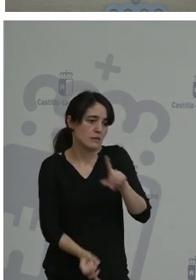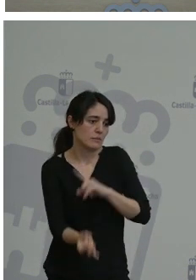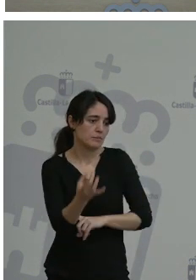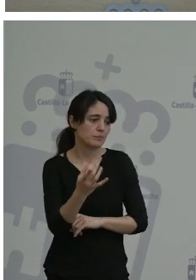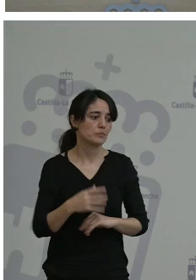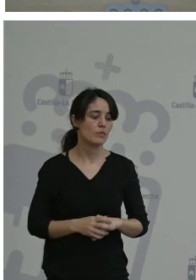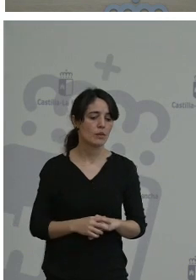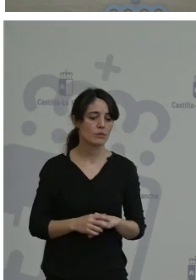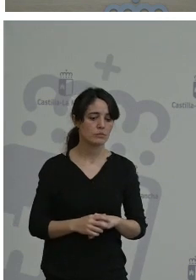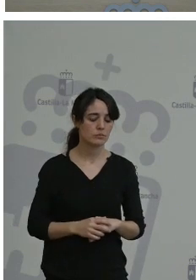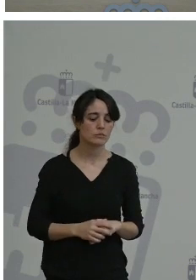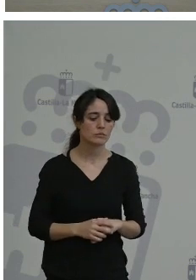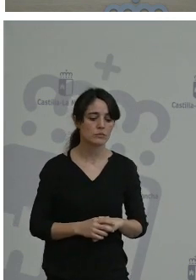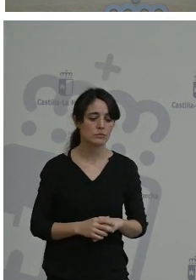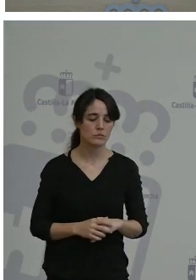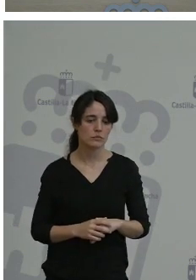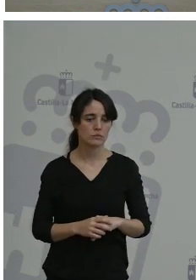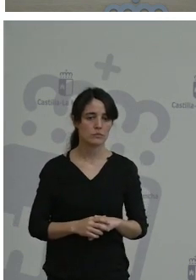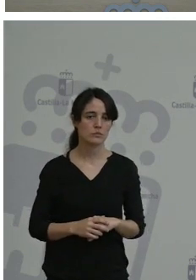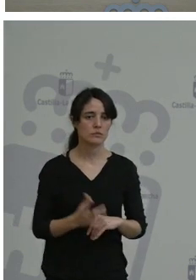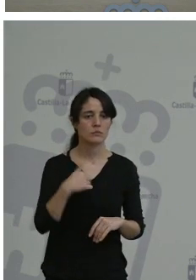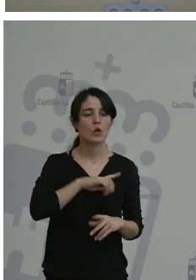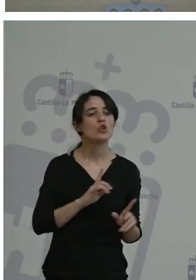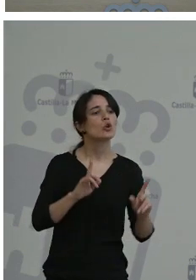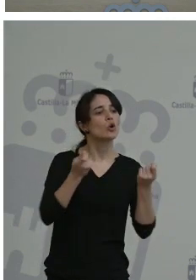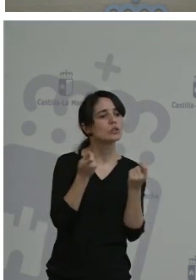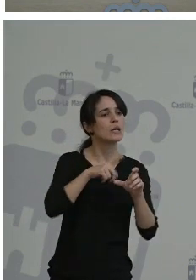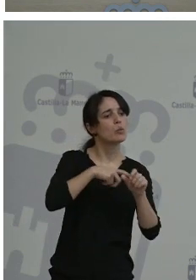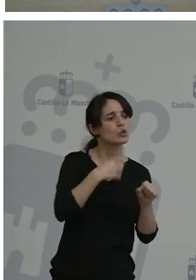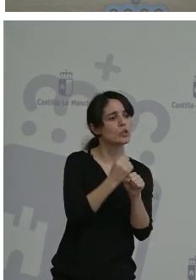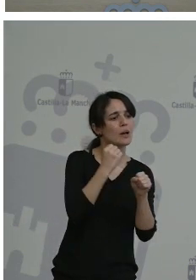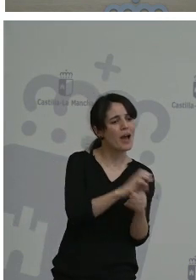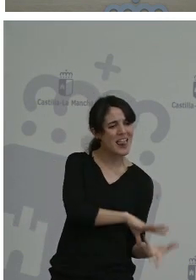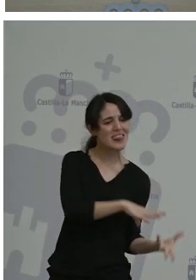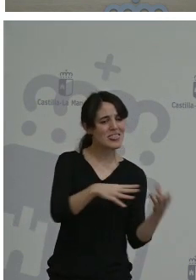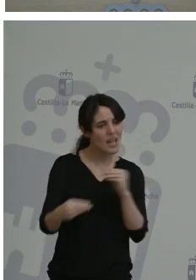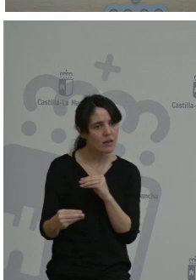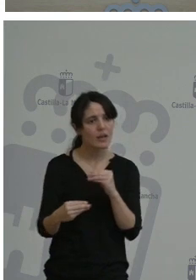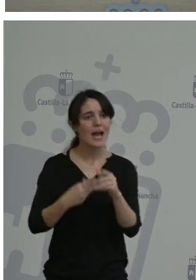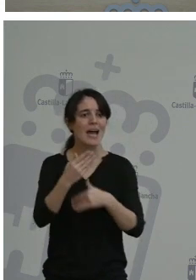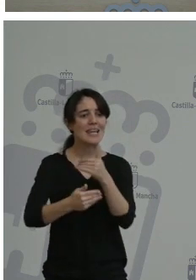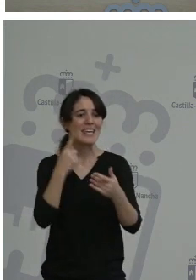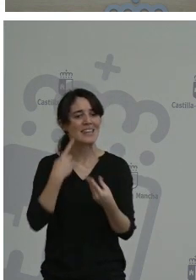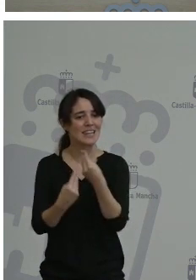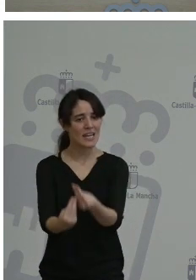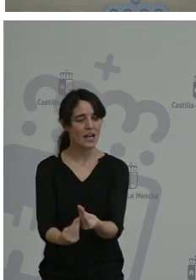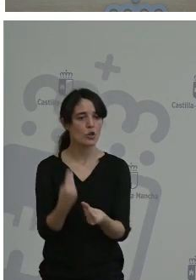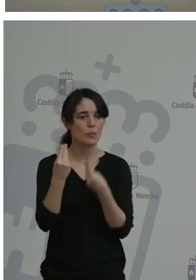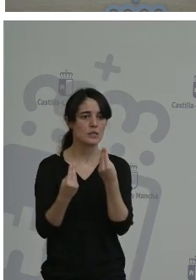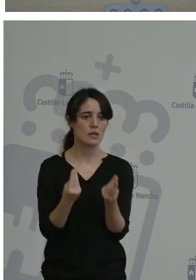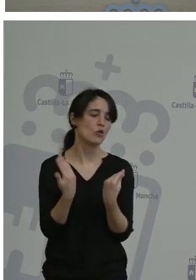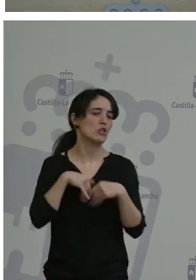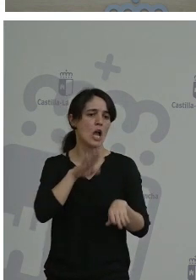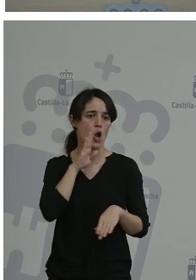¿Cómo hacemos que el puesto de trabajo encaje en el itinerario personalizado? Pues lo hemos comentado también. Las